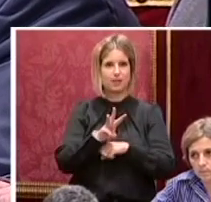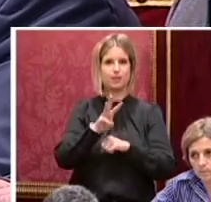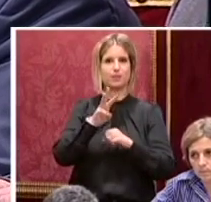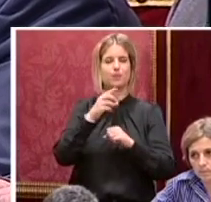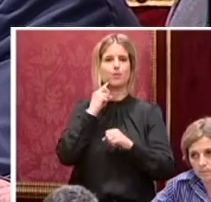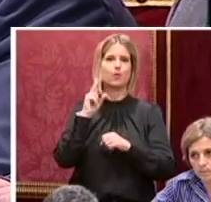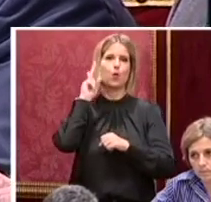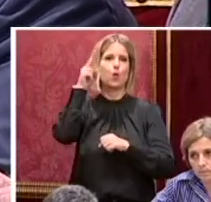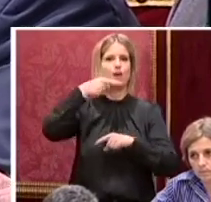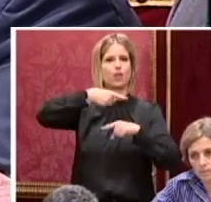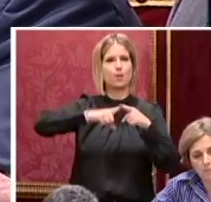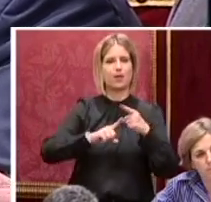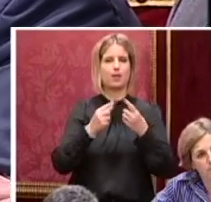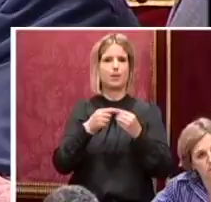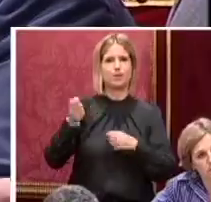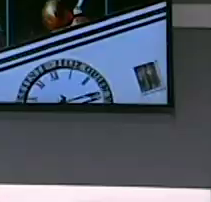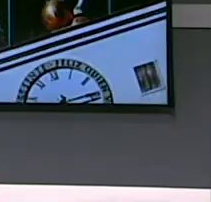de los profesionales de la abogacía.